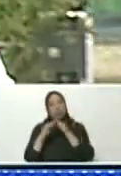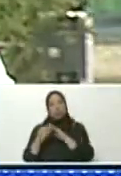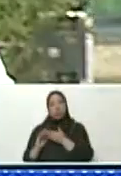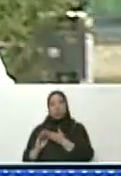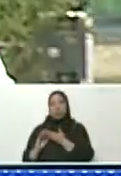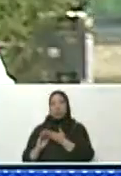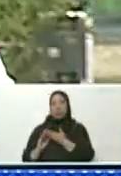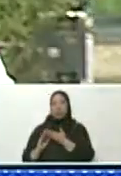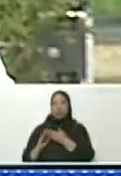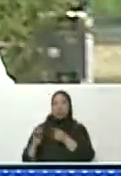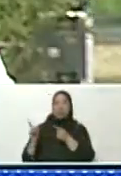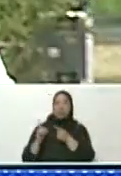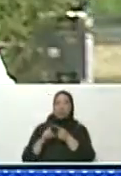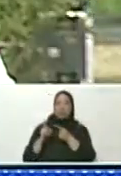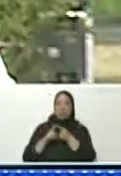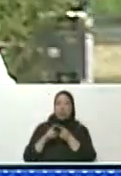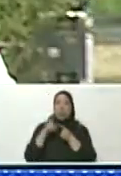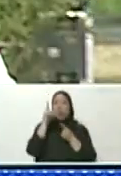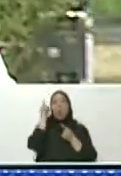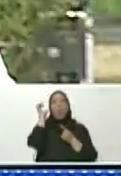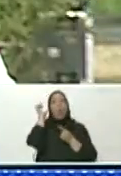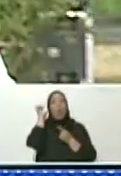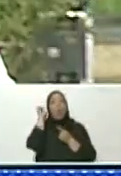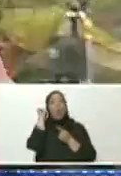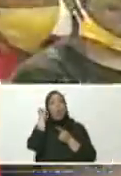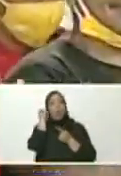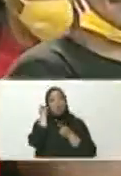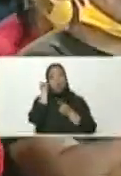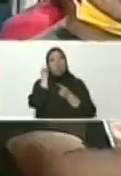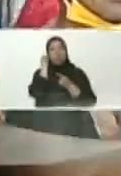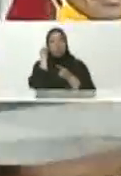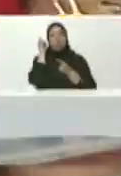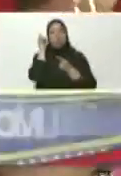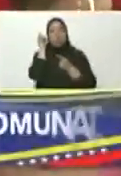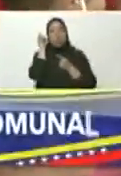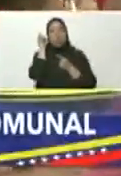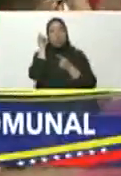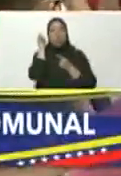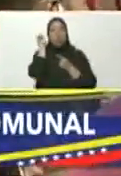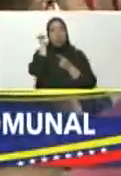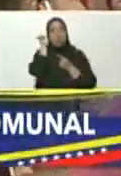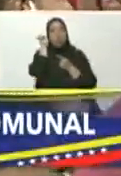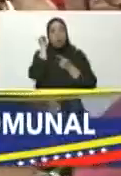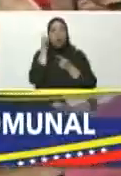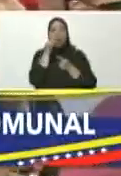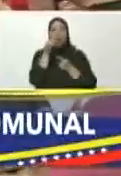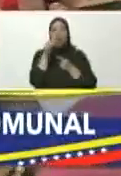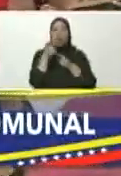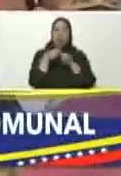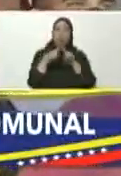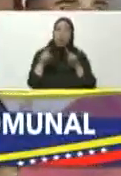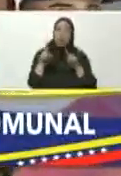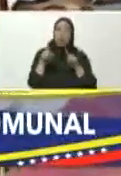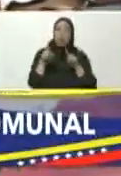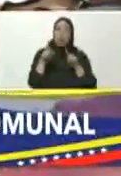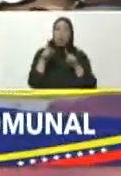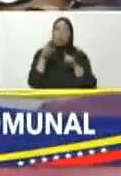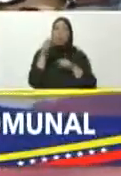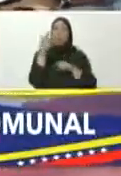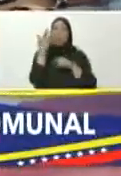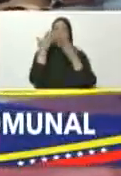Ingrid González, de Miguel Bello. Gladys Chirinos, Gladys, Bicentenario